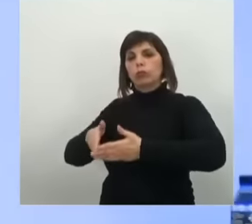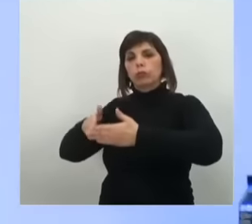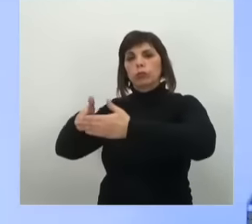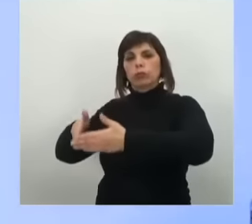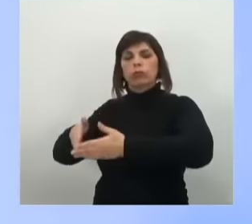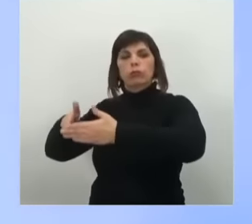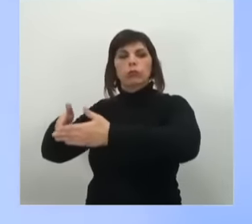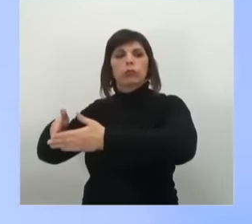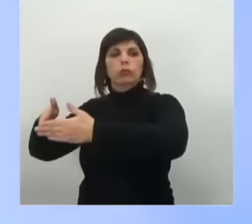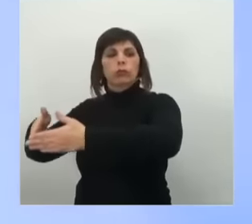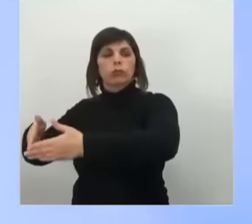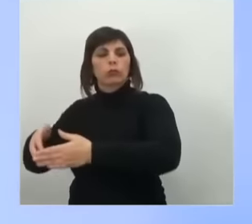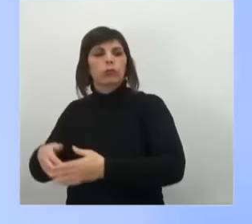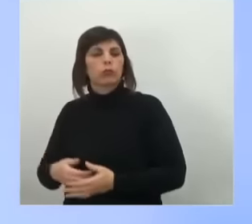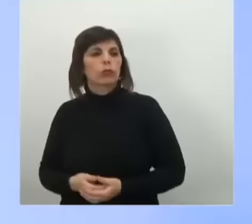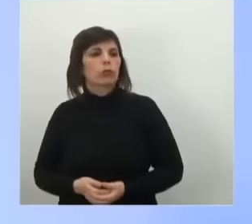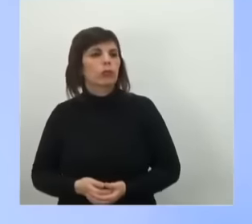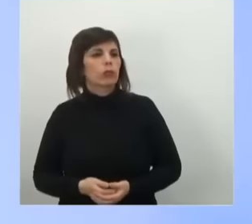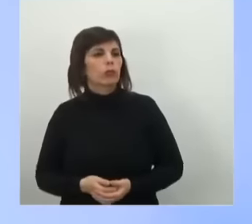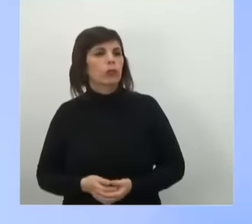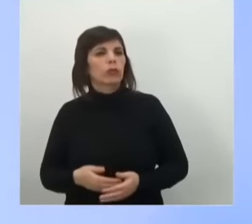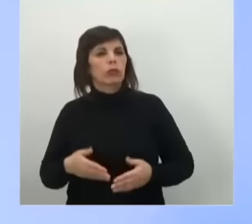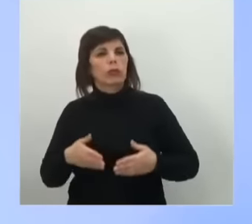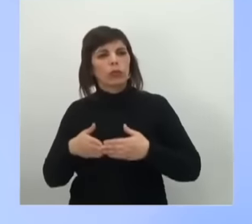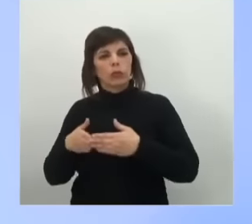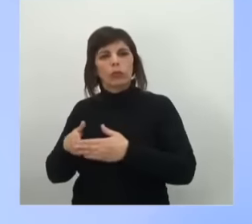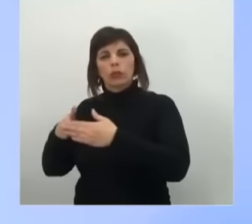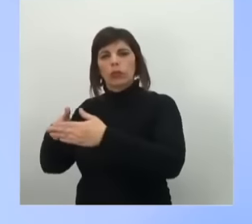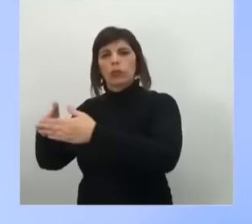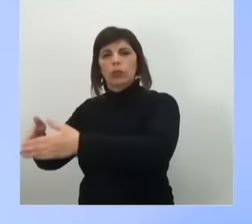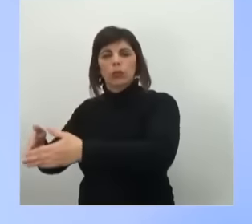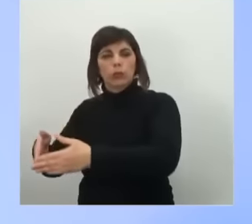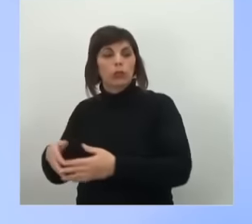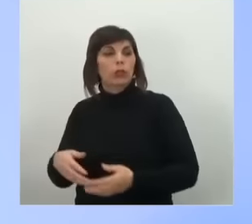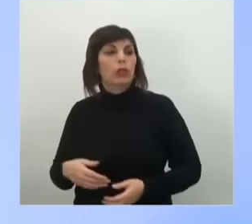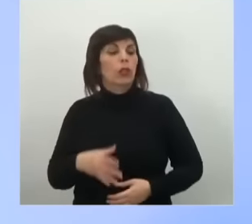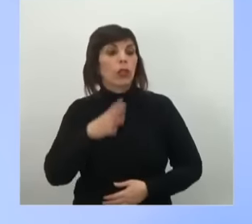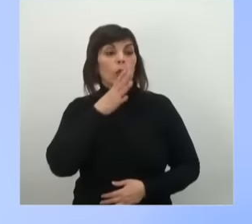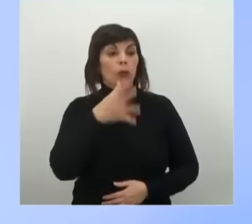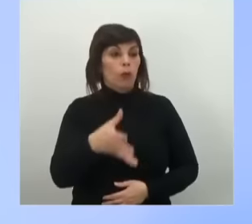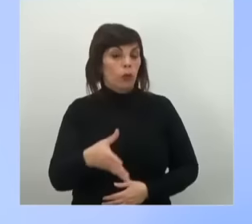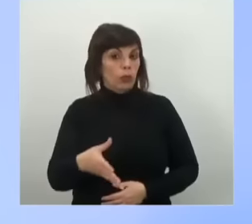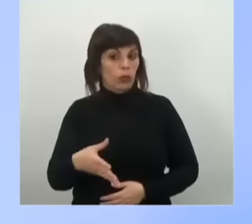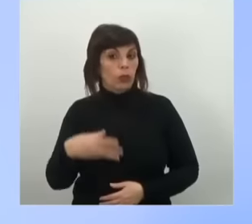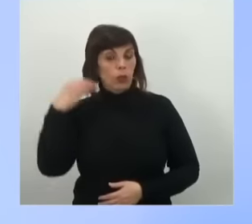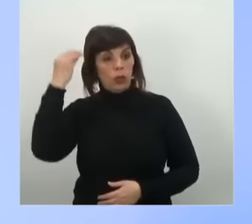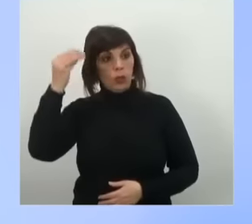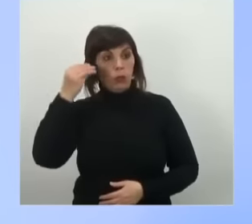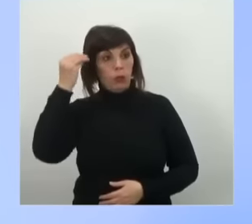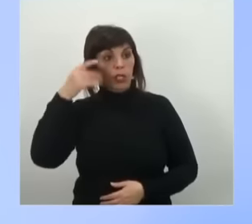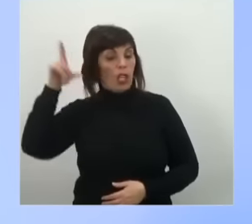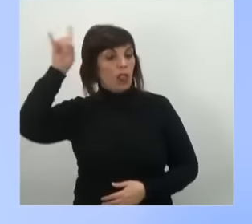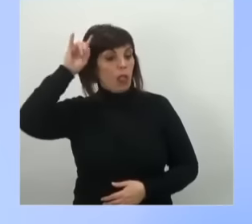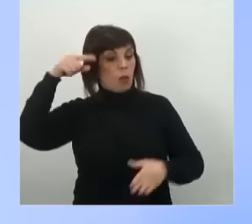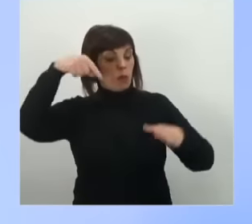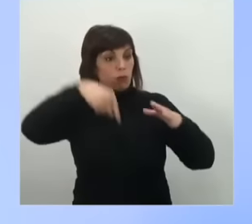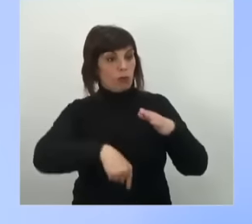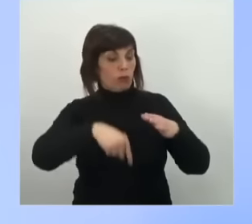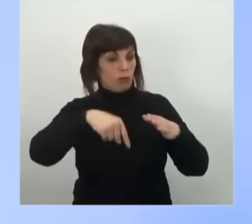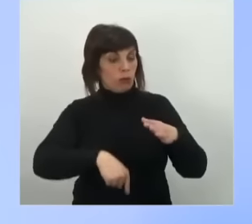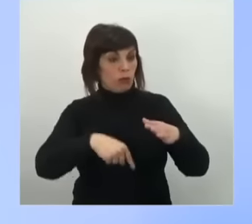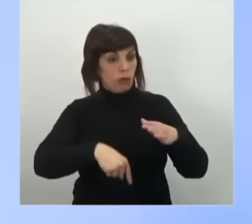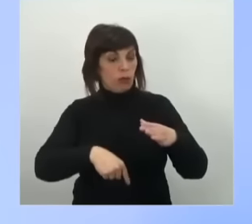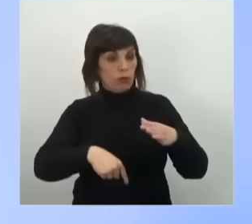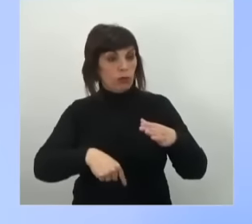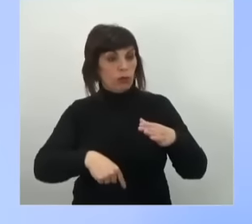miedo decir vamos a navegar por donde ustedes creen que hay demonios aquí abajo por donde ustedes creen